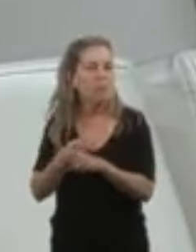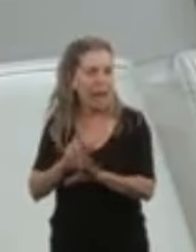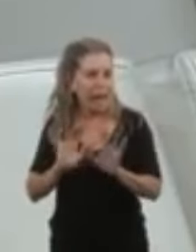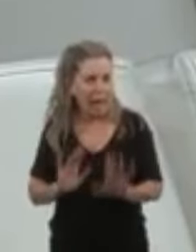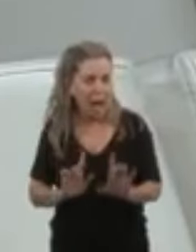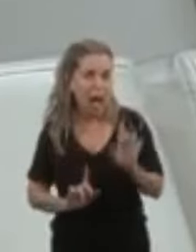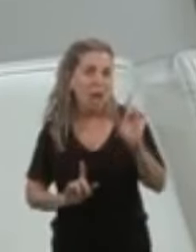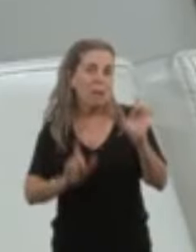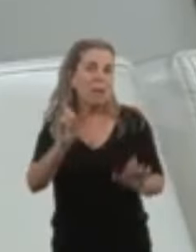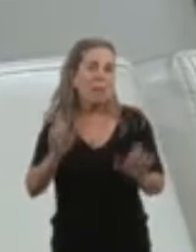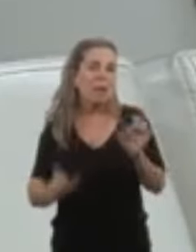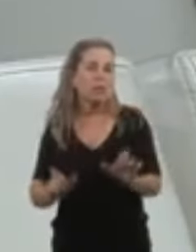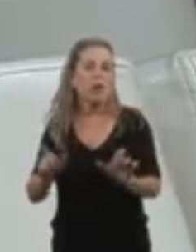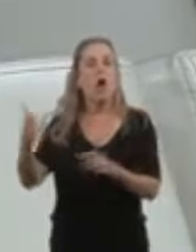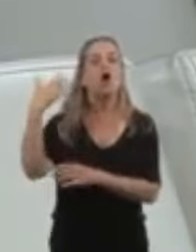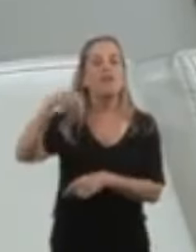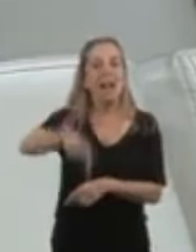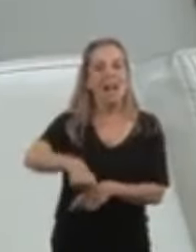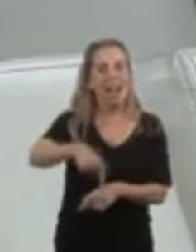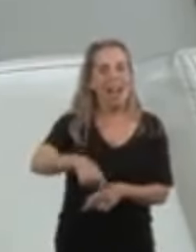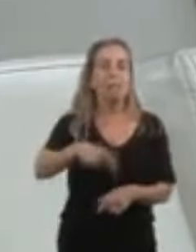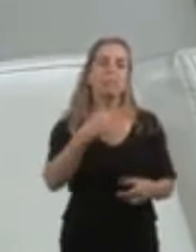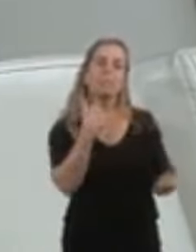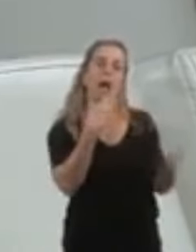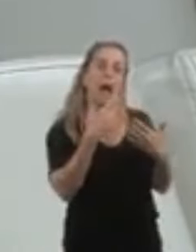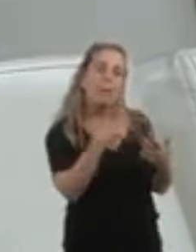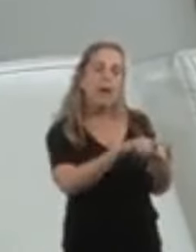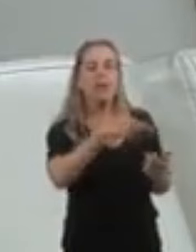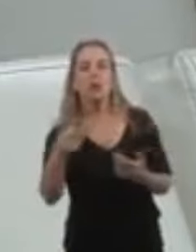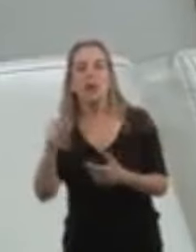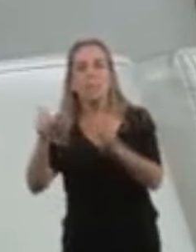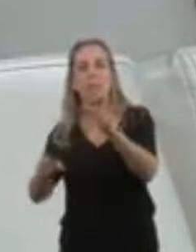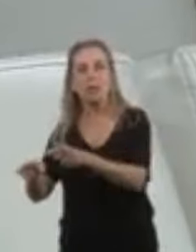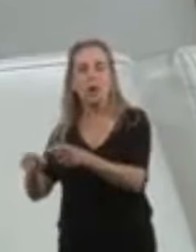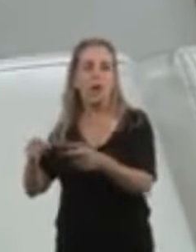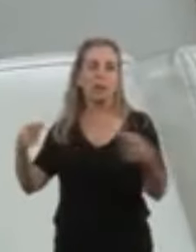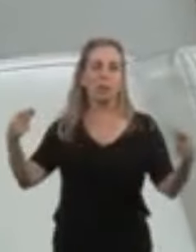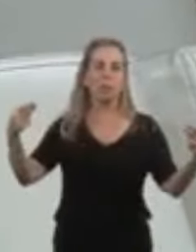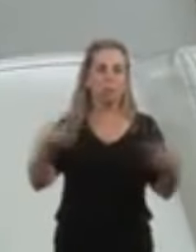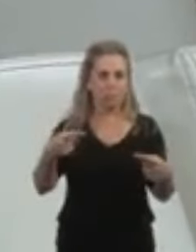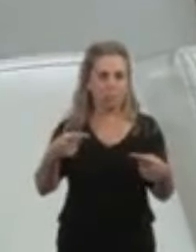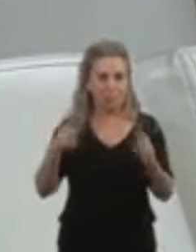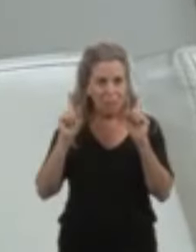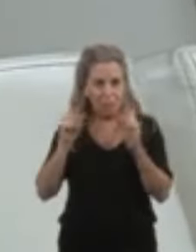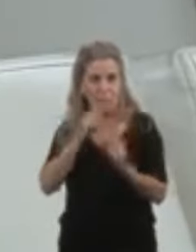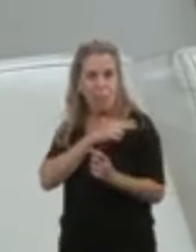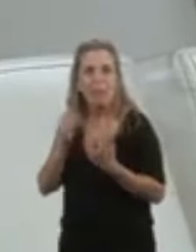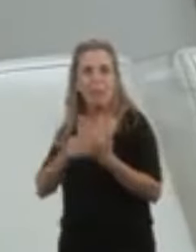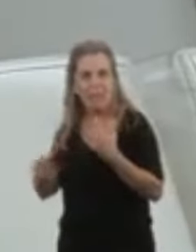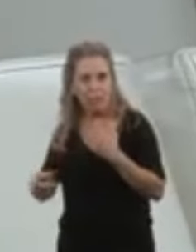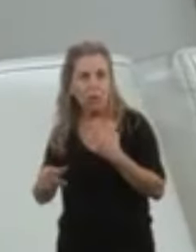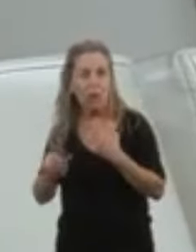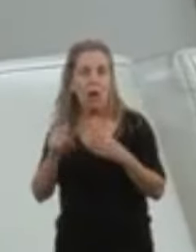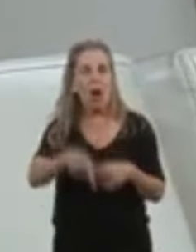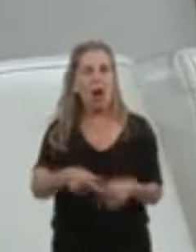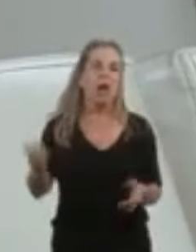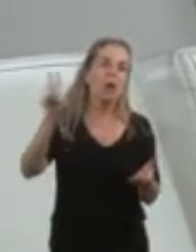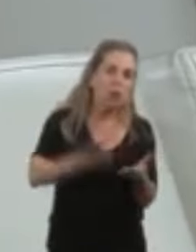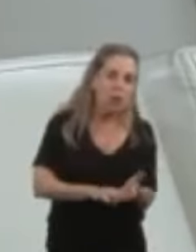algo distinto en la conferencia de prensa y otros funcionarios a lo que él había dicho en su momento en su exposición ante el congreso y ahora sucede